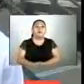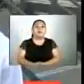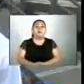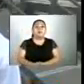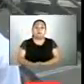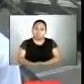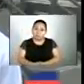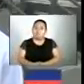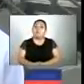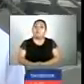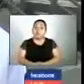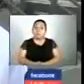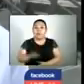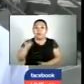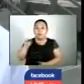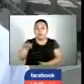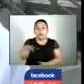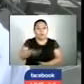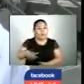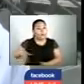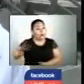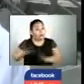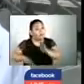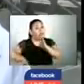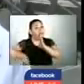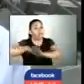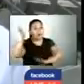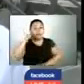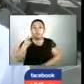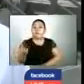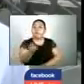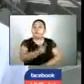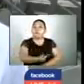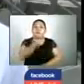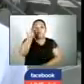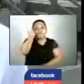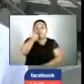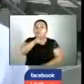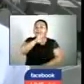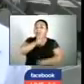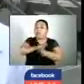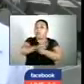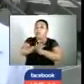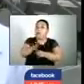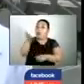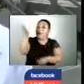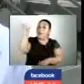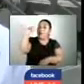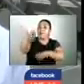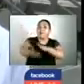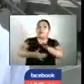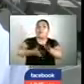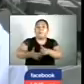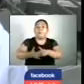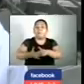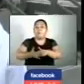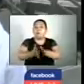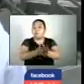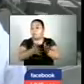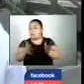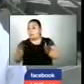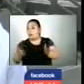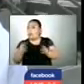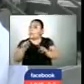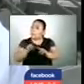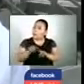Sí, han sido uno de los municipios que ha tenido mayor número de casos en lo que va desde el inicio de la pandemia, pero también son